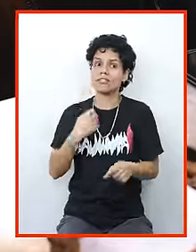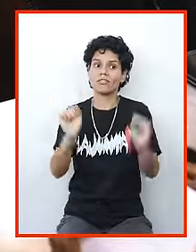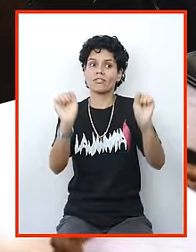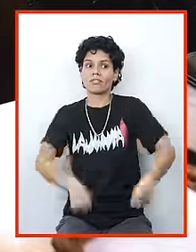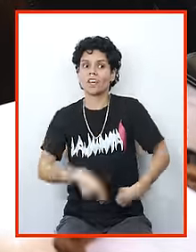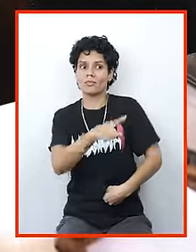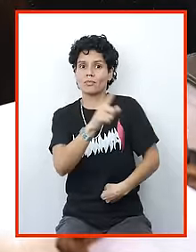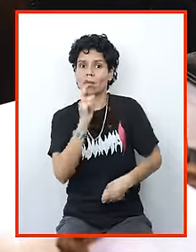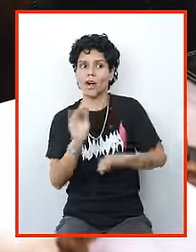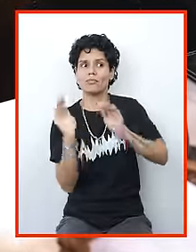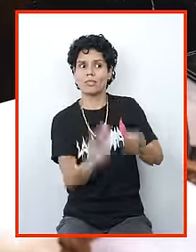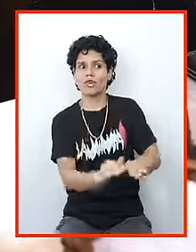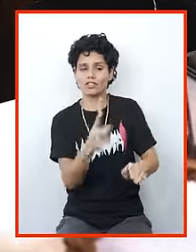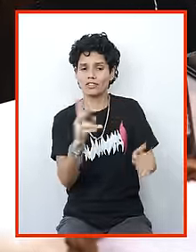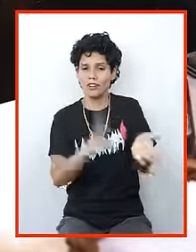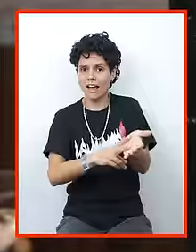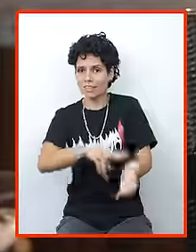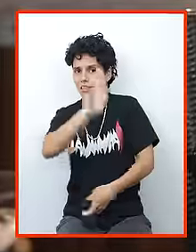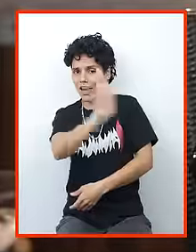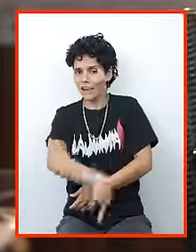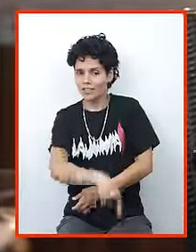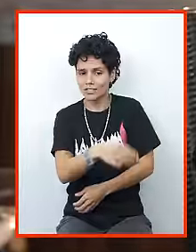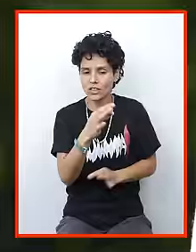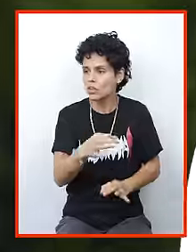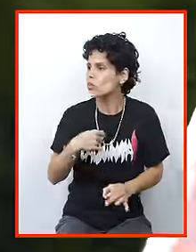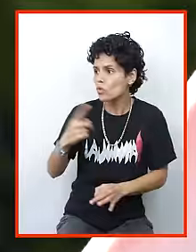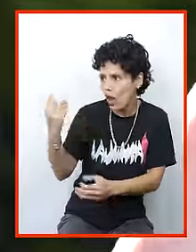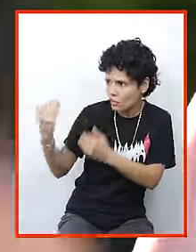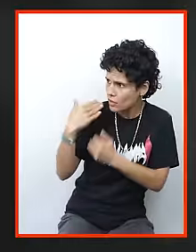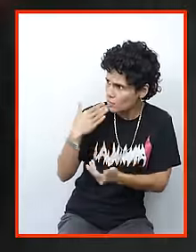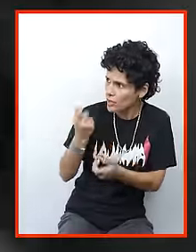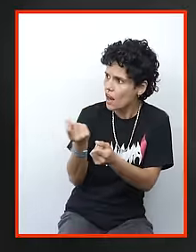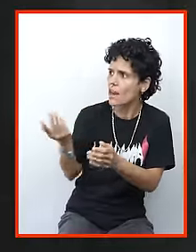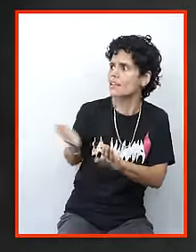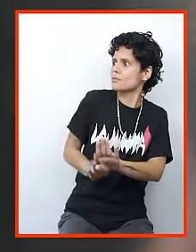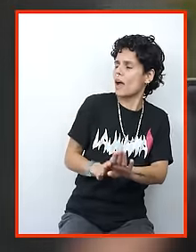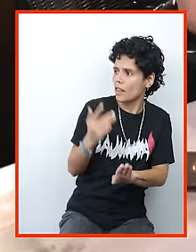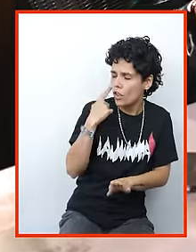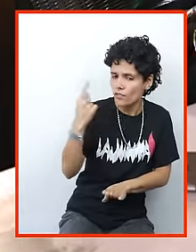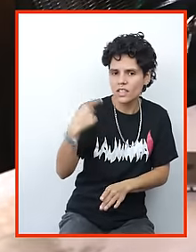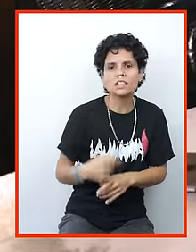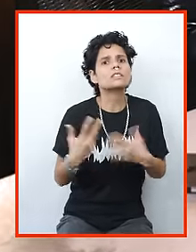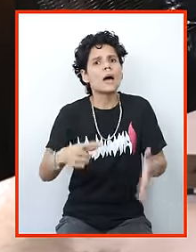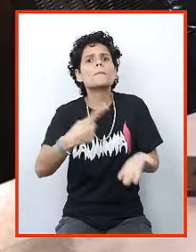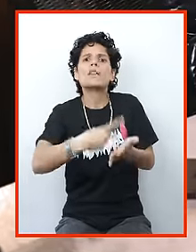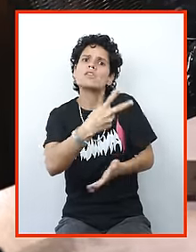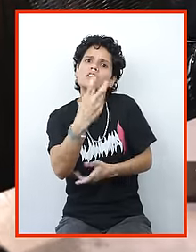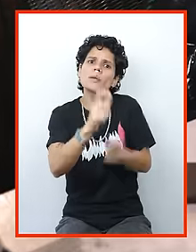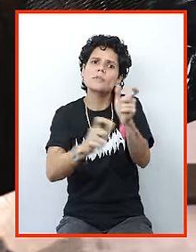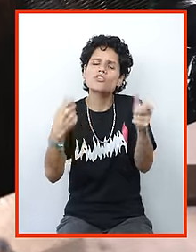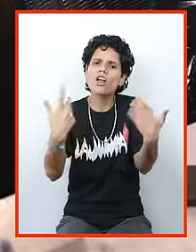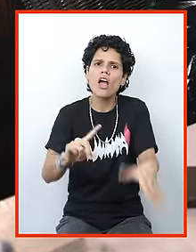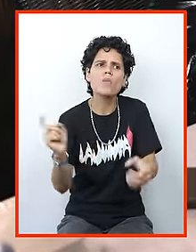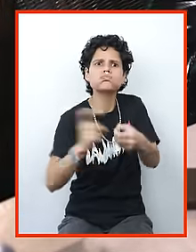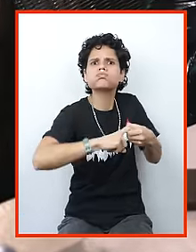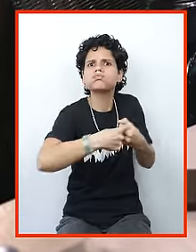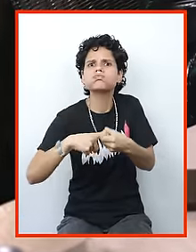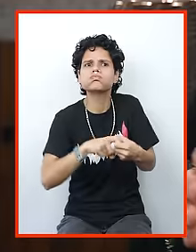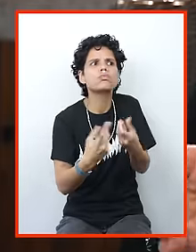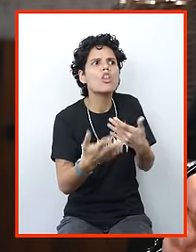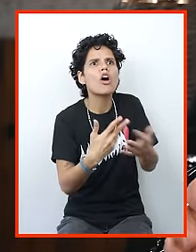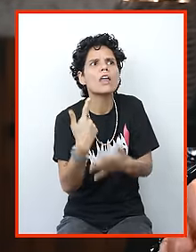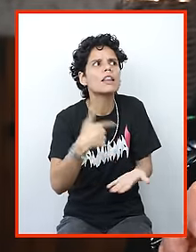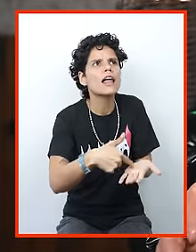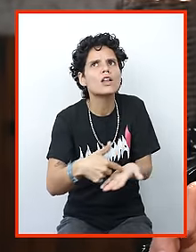Confirmo. La sinceridad, estoy en mi arquera, hermano. Ahora, ¿qué hacemos con 1.200 personas que se